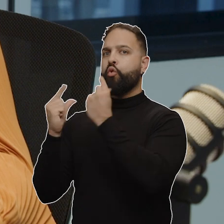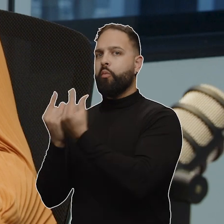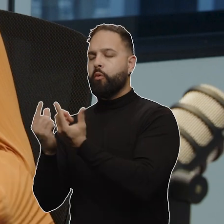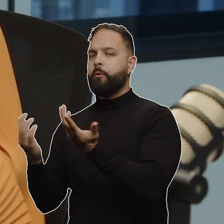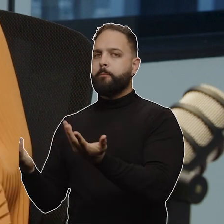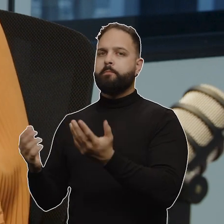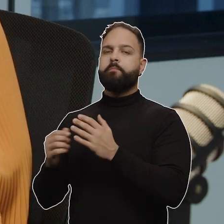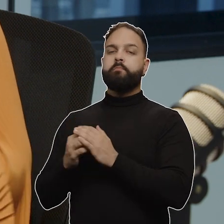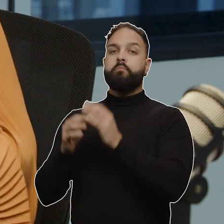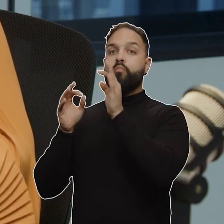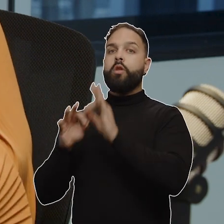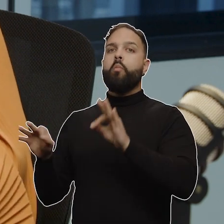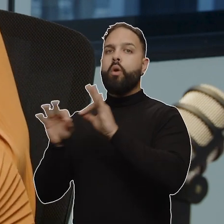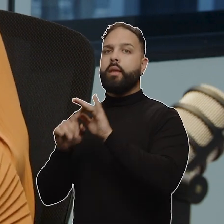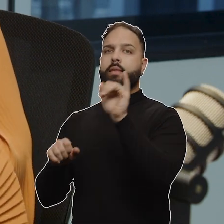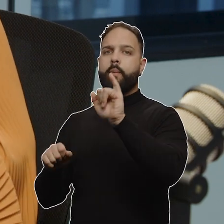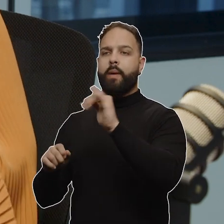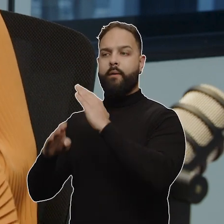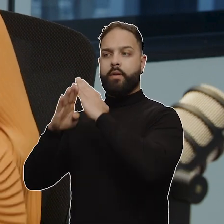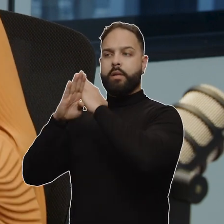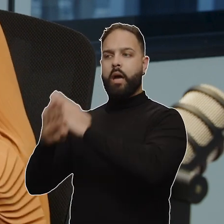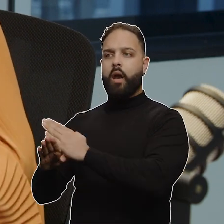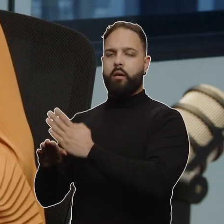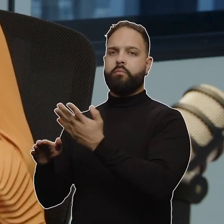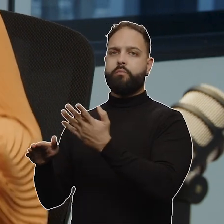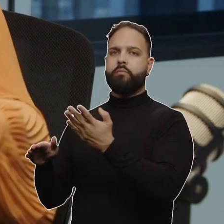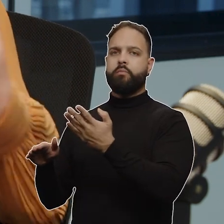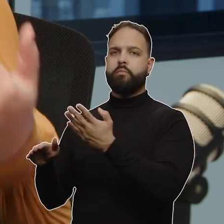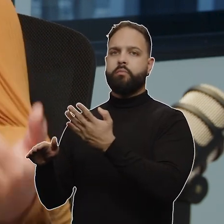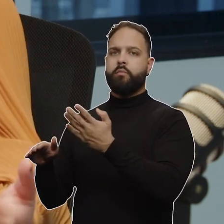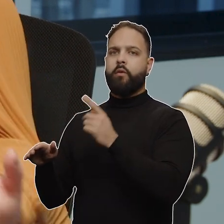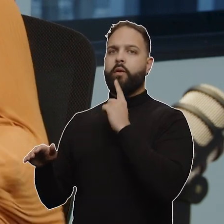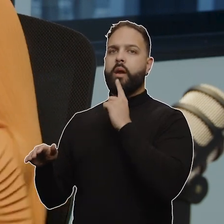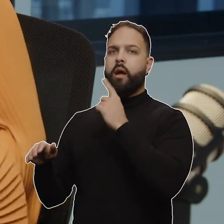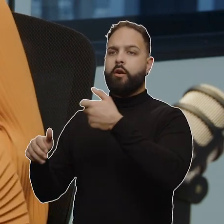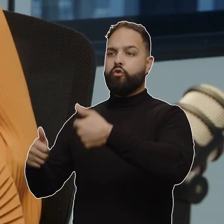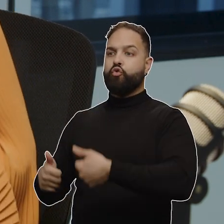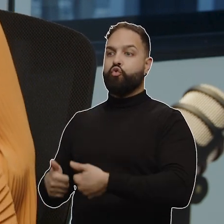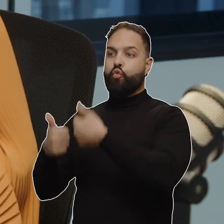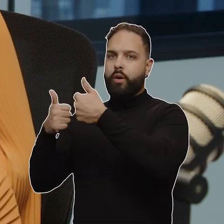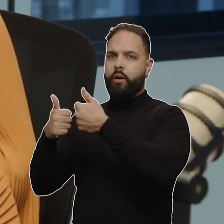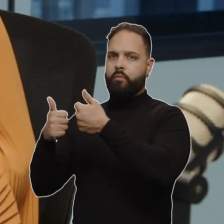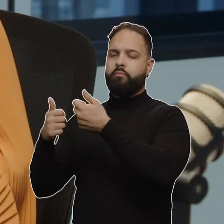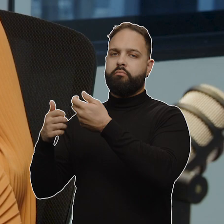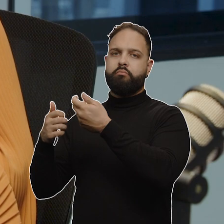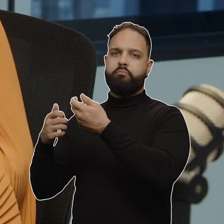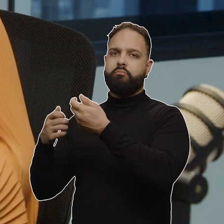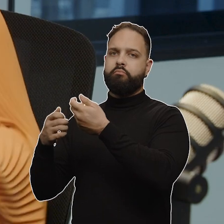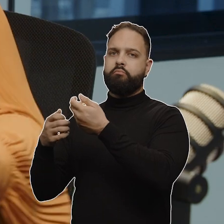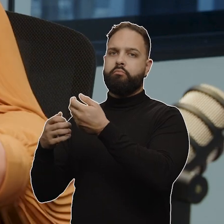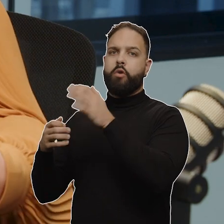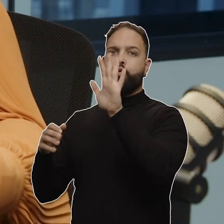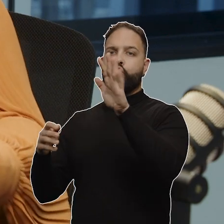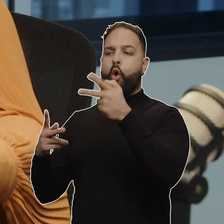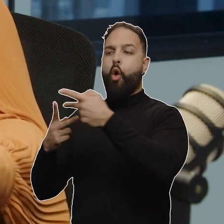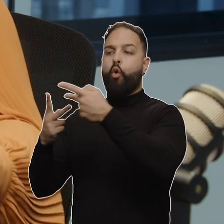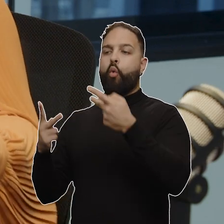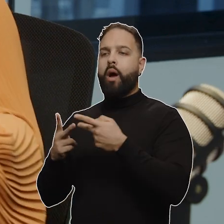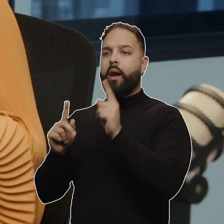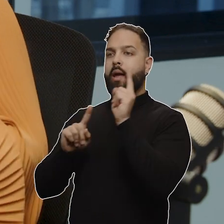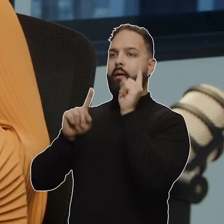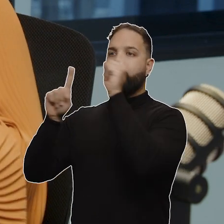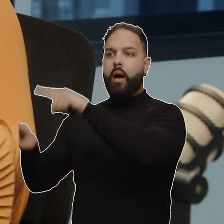grupos. Es importante también evitar publicar en redes sociales lo que son